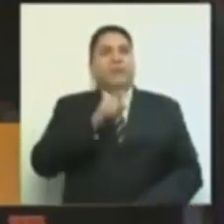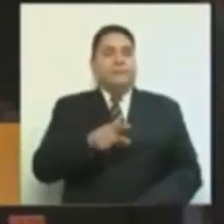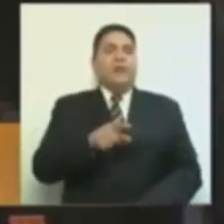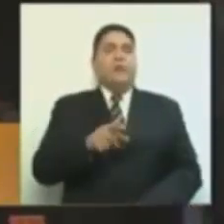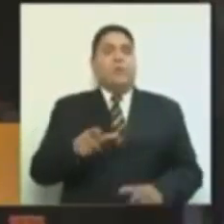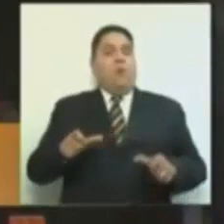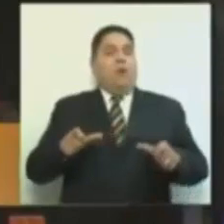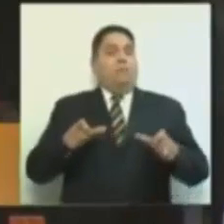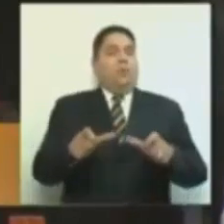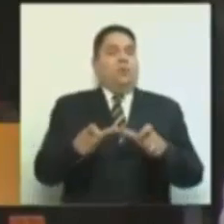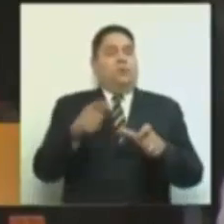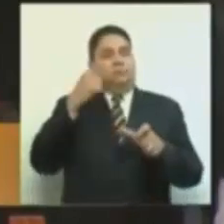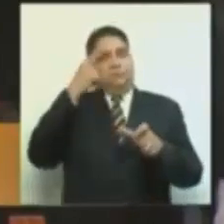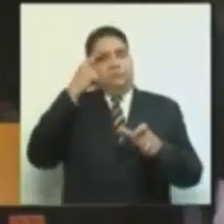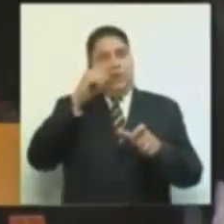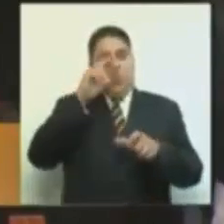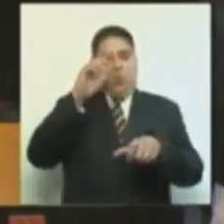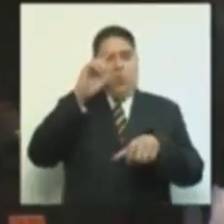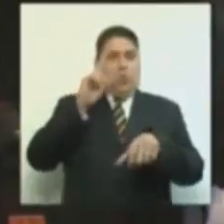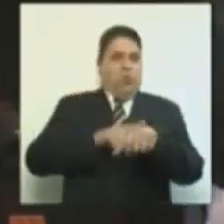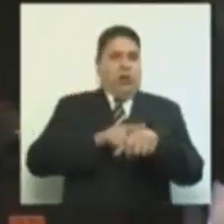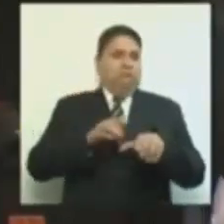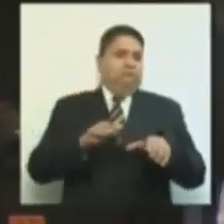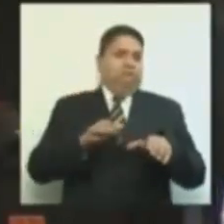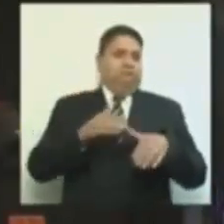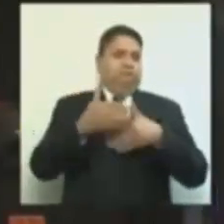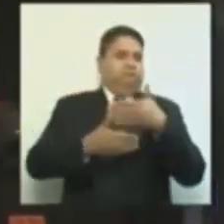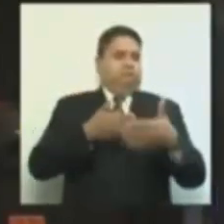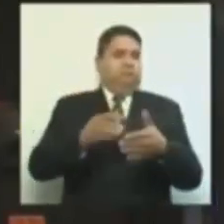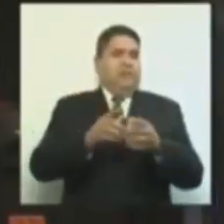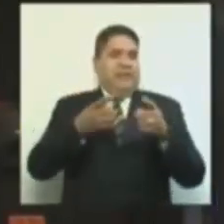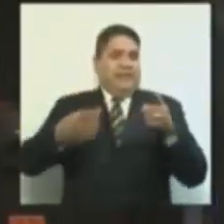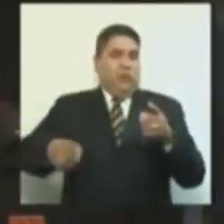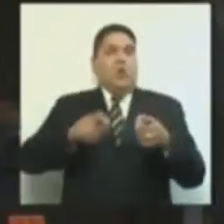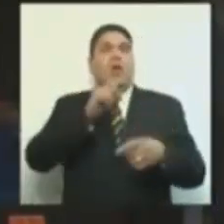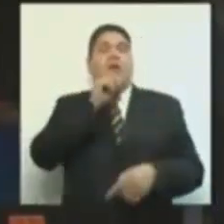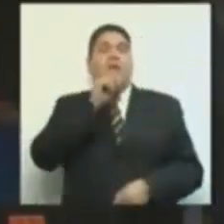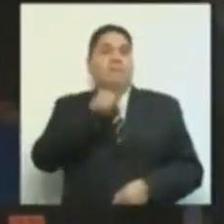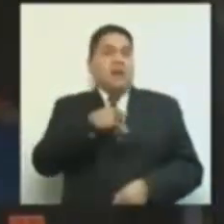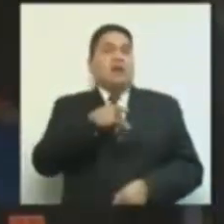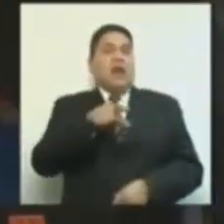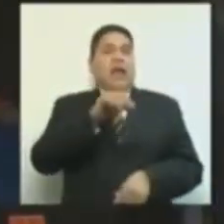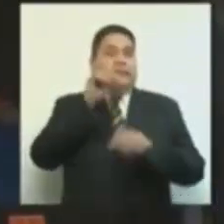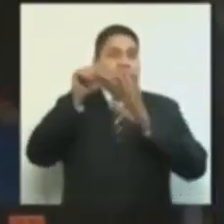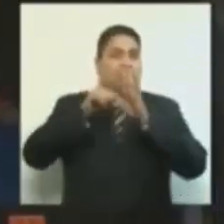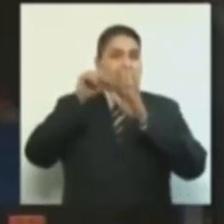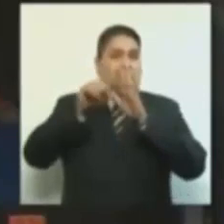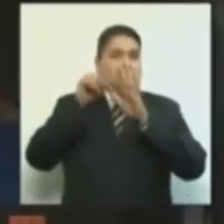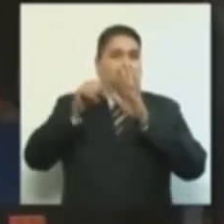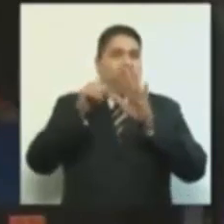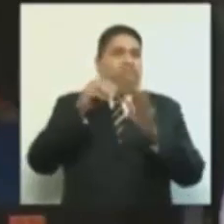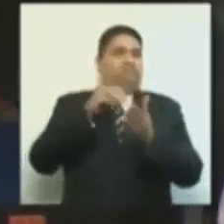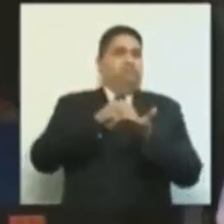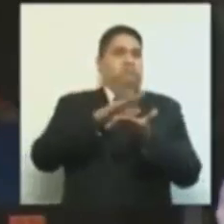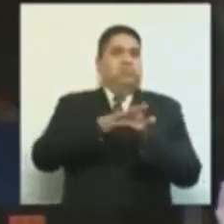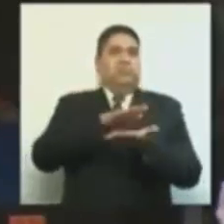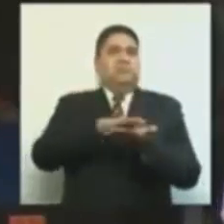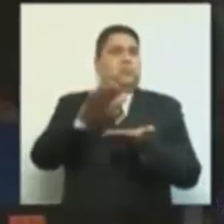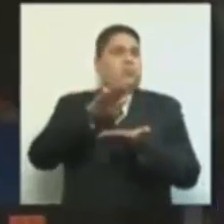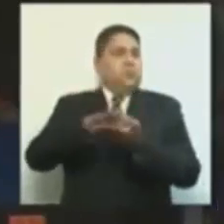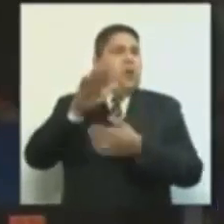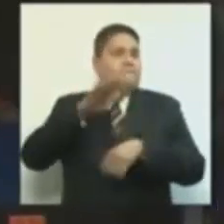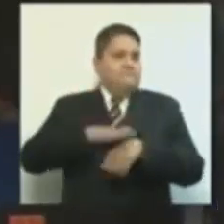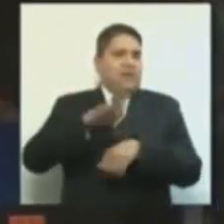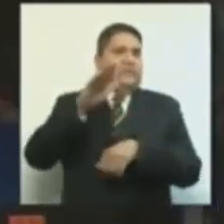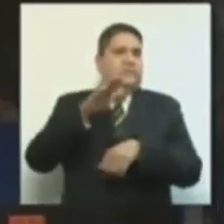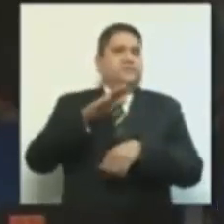fomento cultural y cinematográfico, el impulso a la investigación agrícola